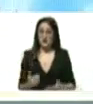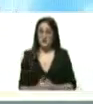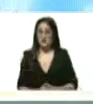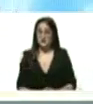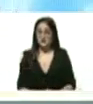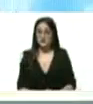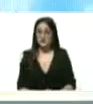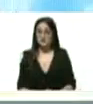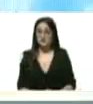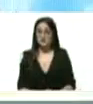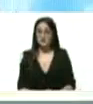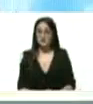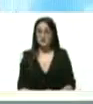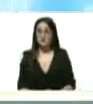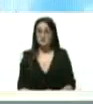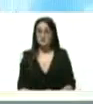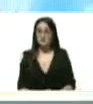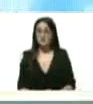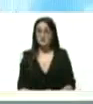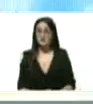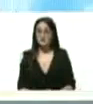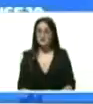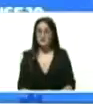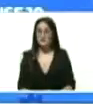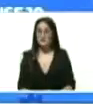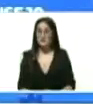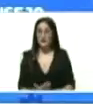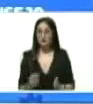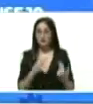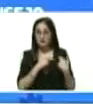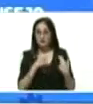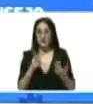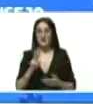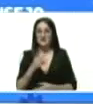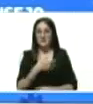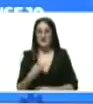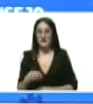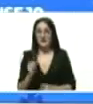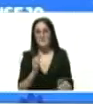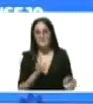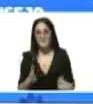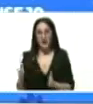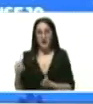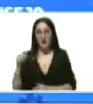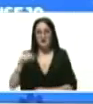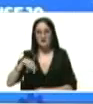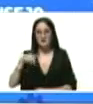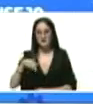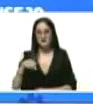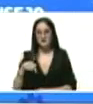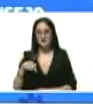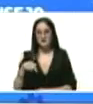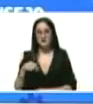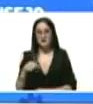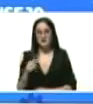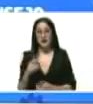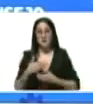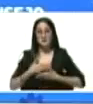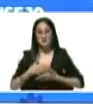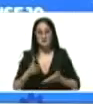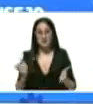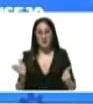Señora vicepresidenta, lo dejo en tus manos para el plan que estamos preparando para una